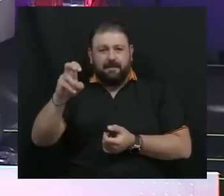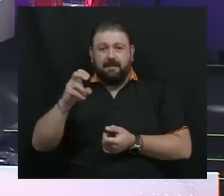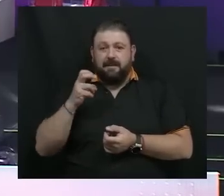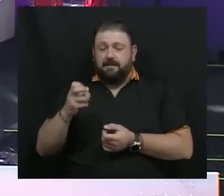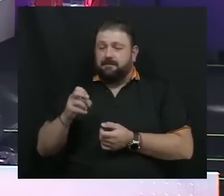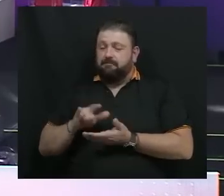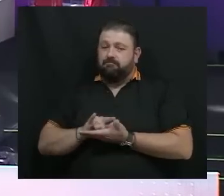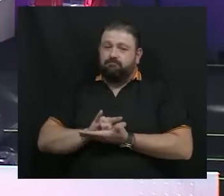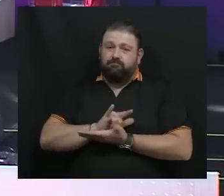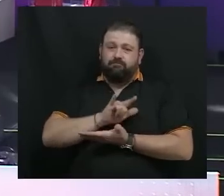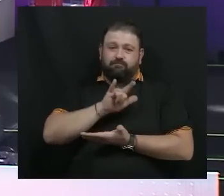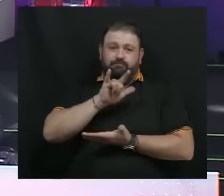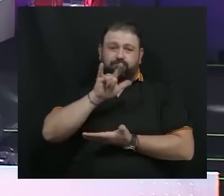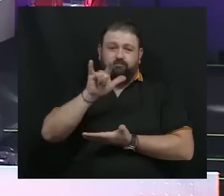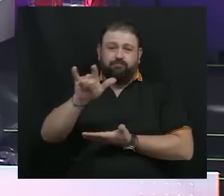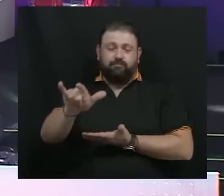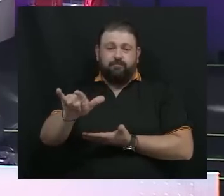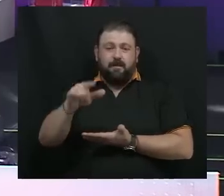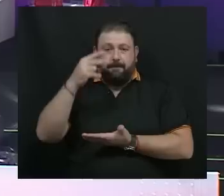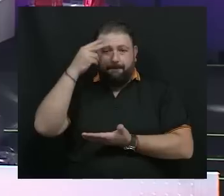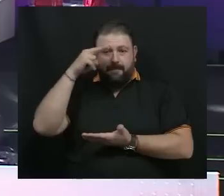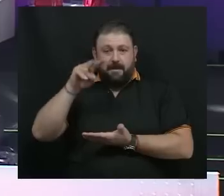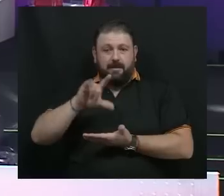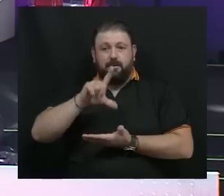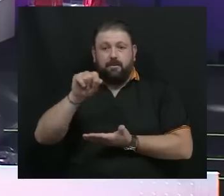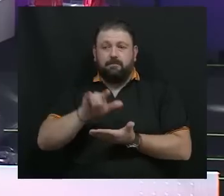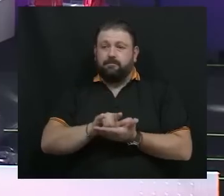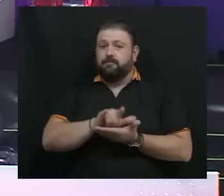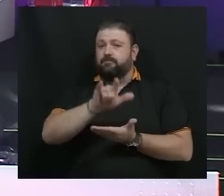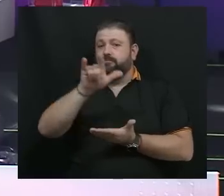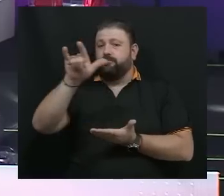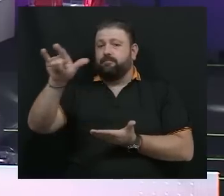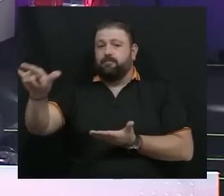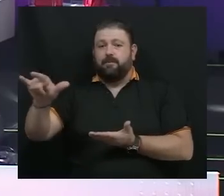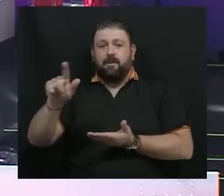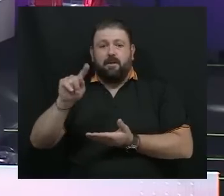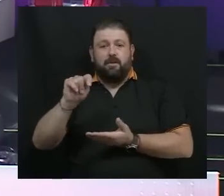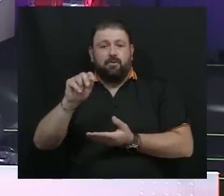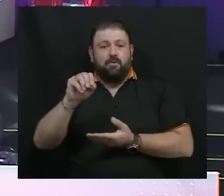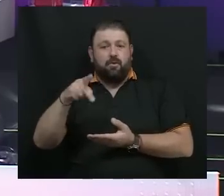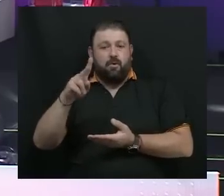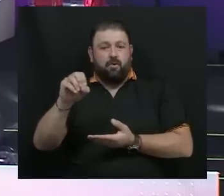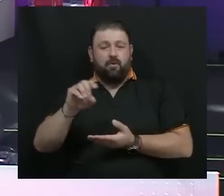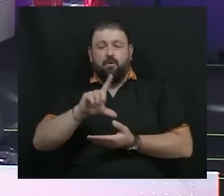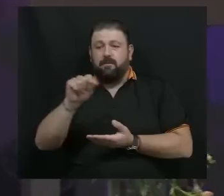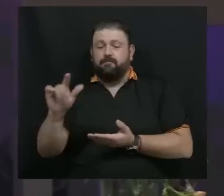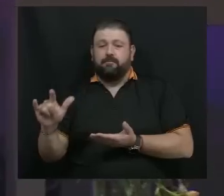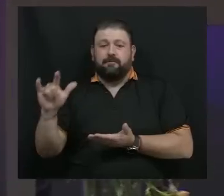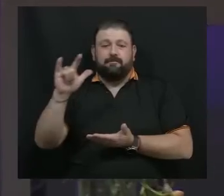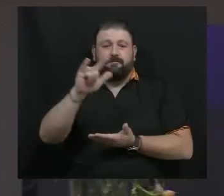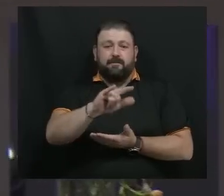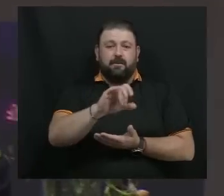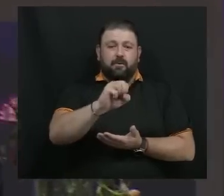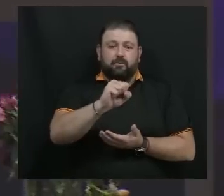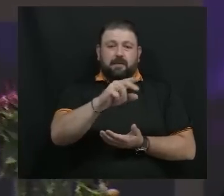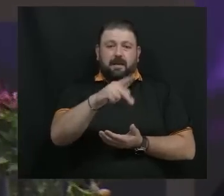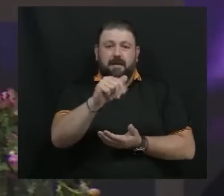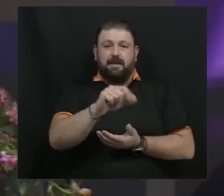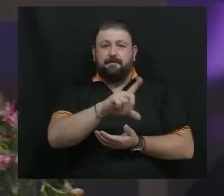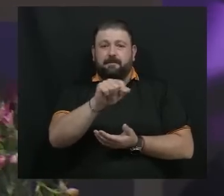desde México hasta Tokio. Luego estuvimos fuimos a Osaka y de Osaka fuimos